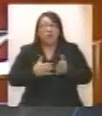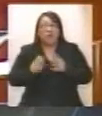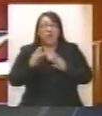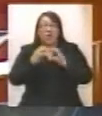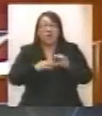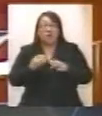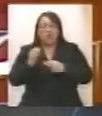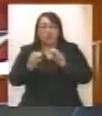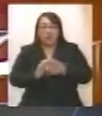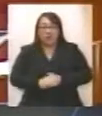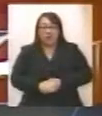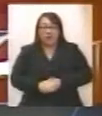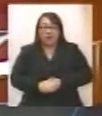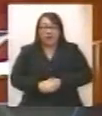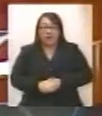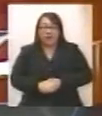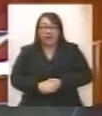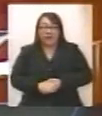actividades económicas.